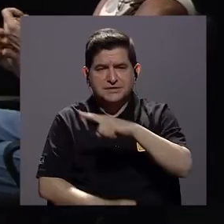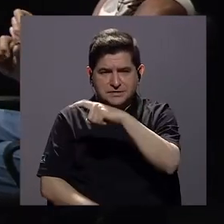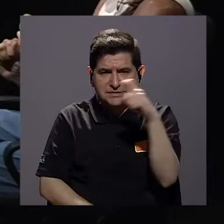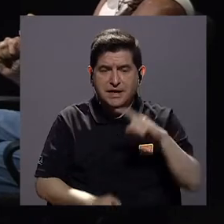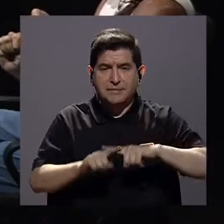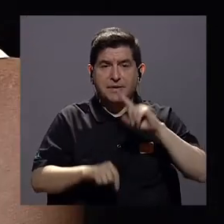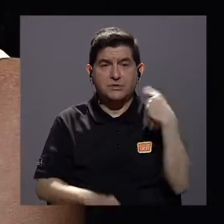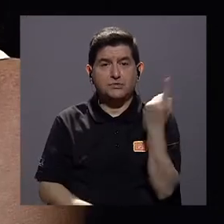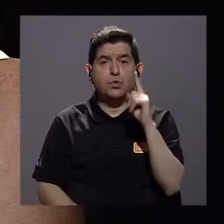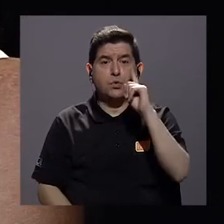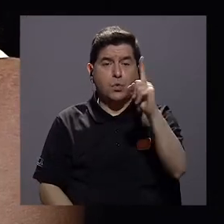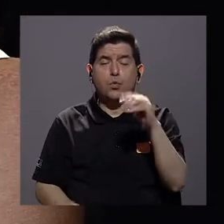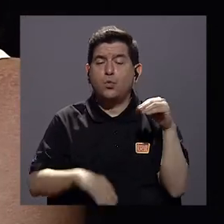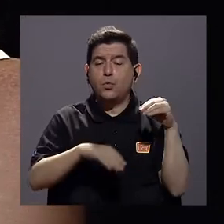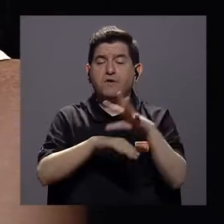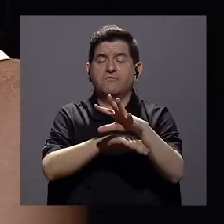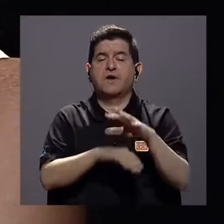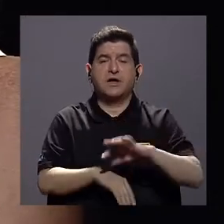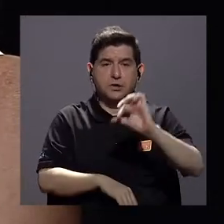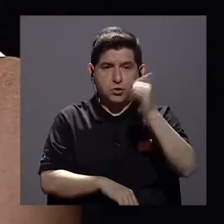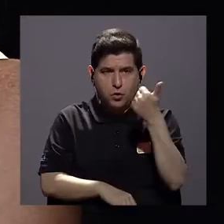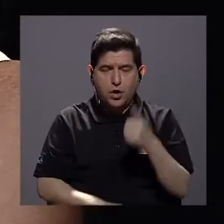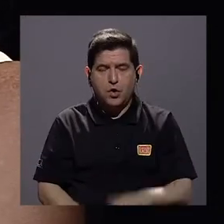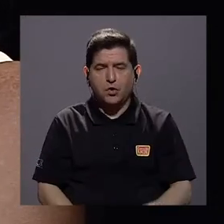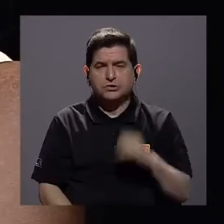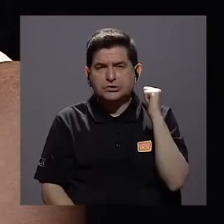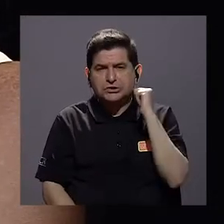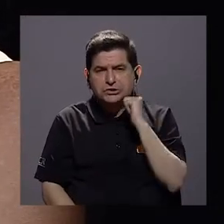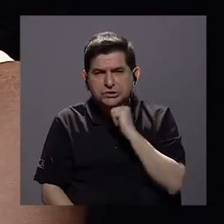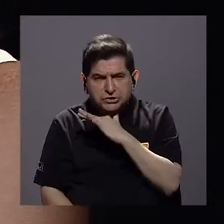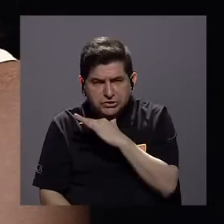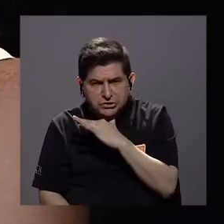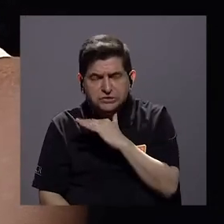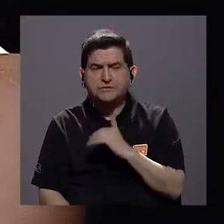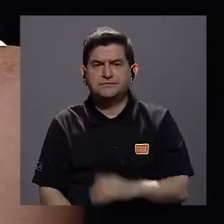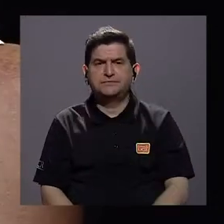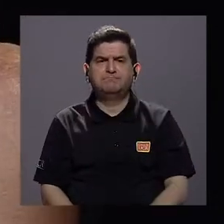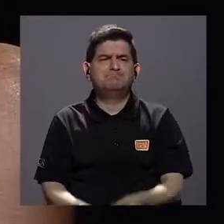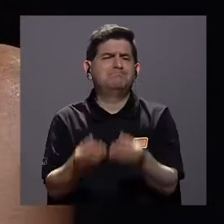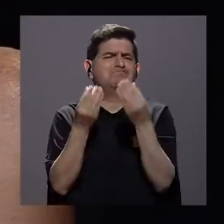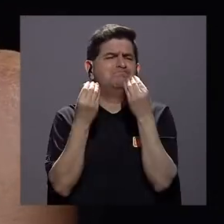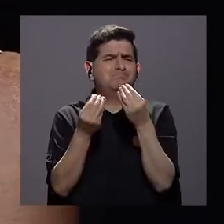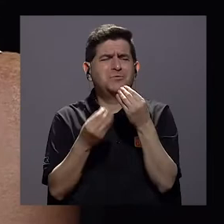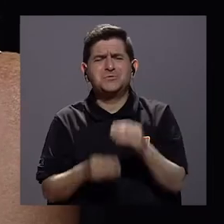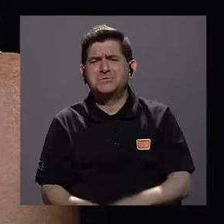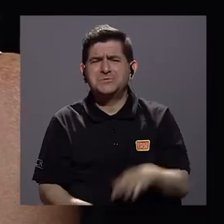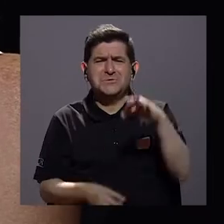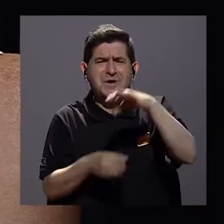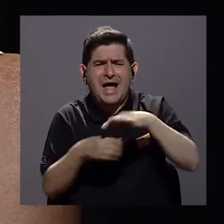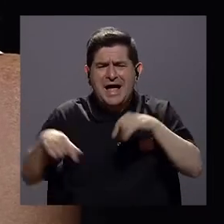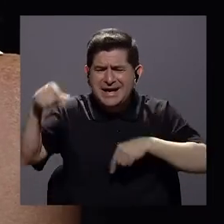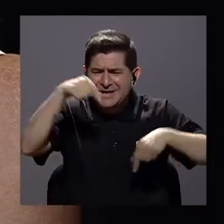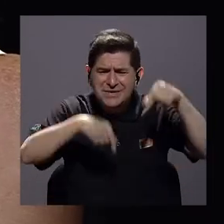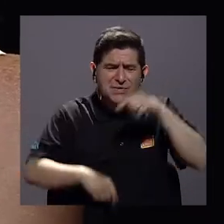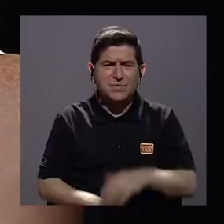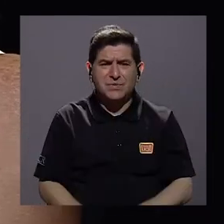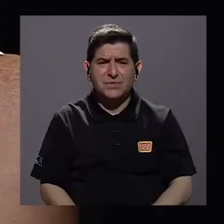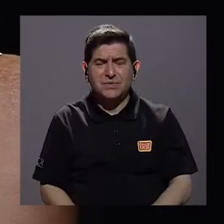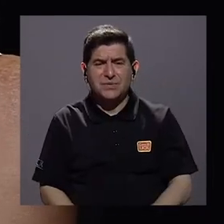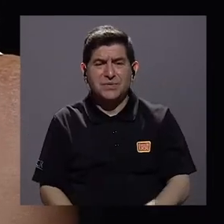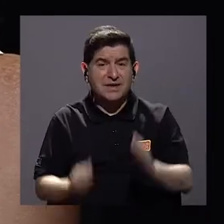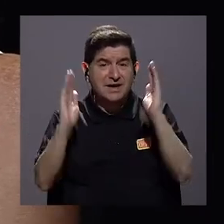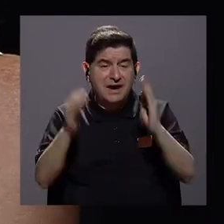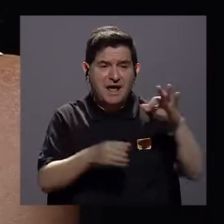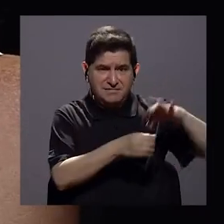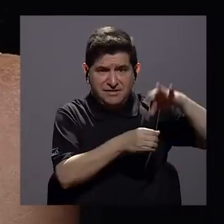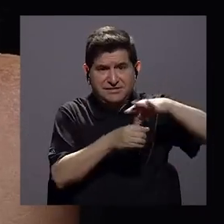ese es solo uno de los efectos, ¿verdad? El otro es el tema de la contaminación, mucho por agroquímicos, ¿verdad? Hay cultivos muy